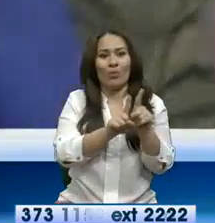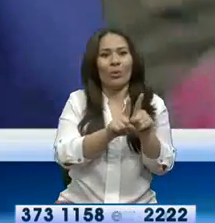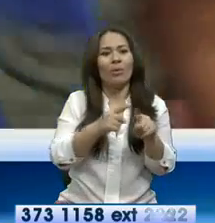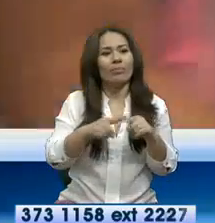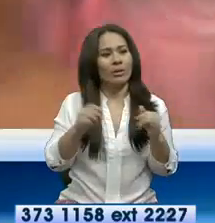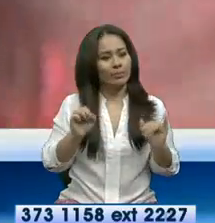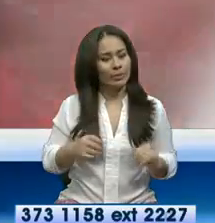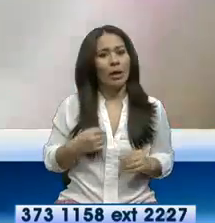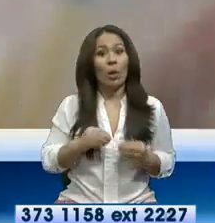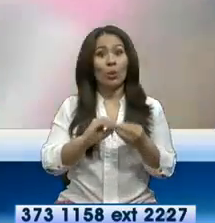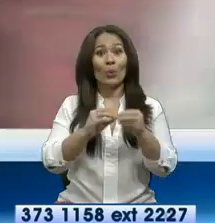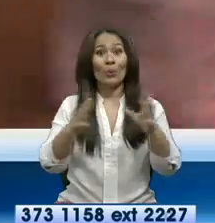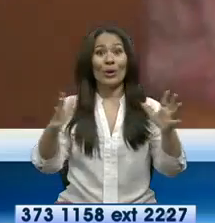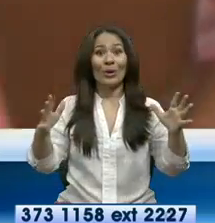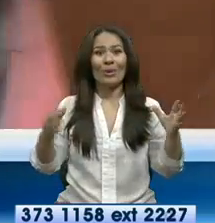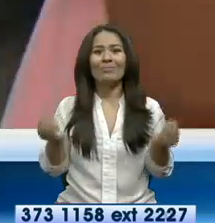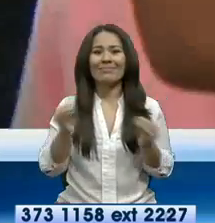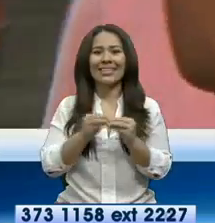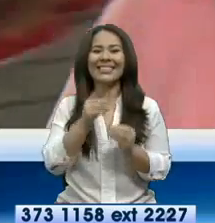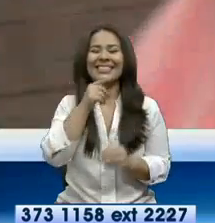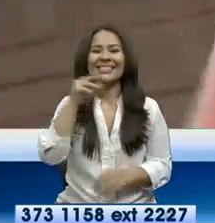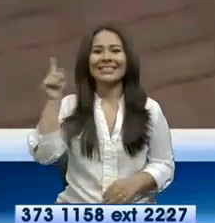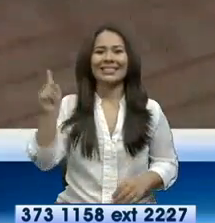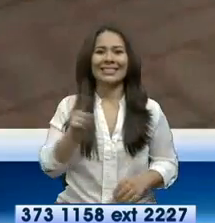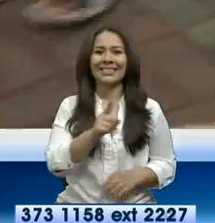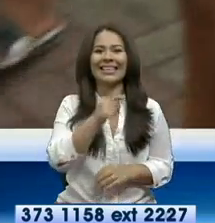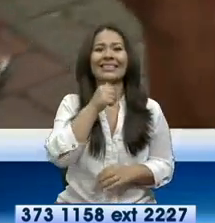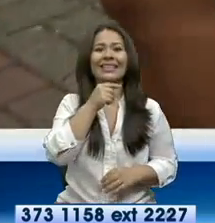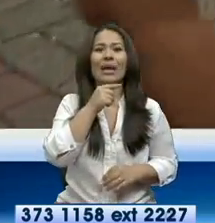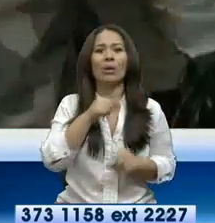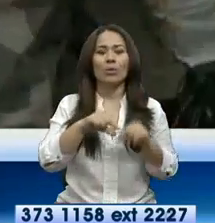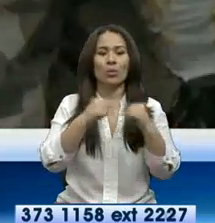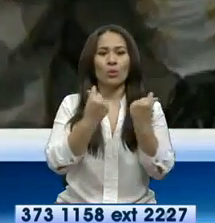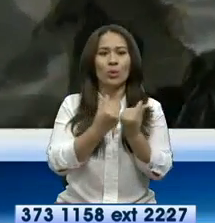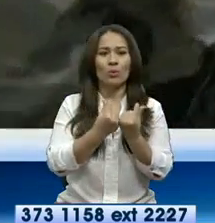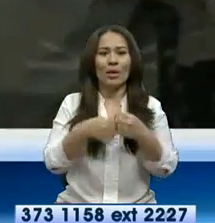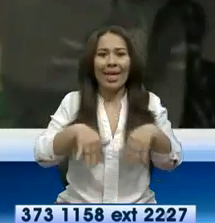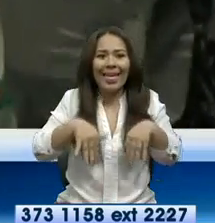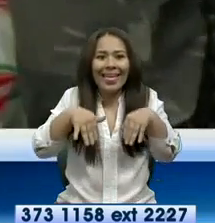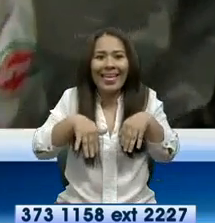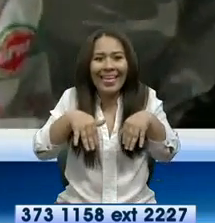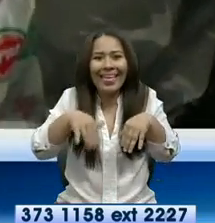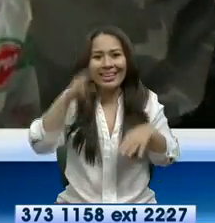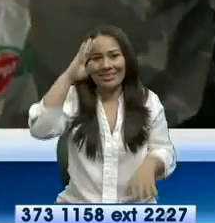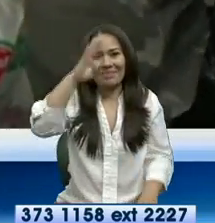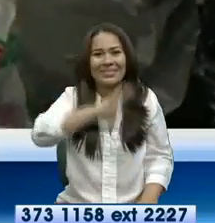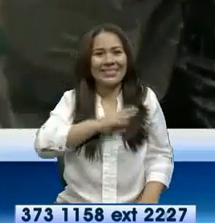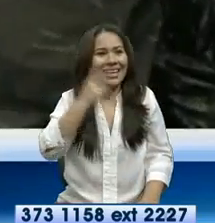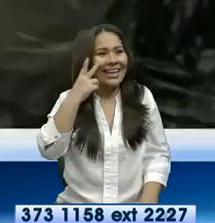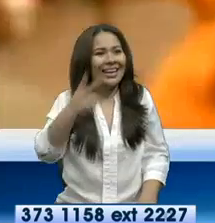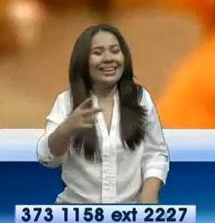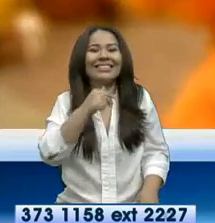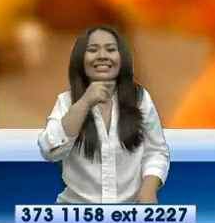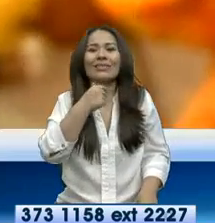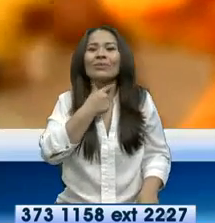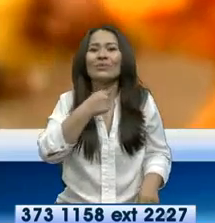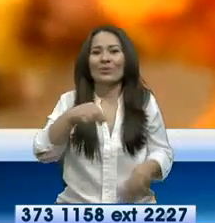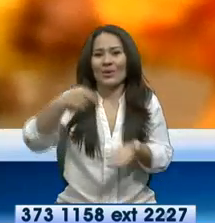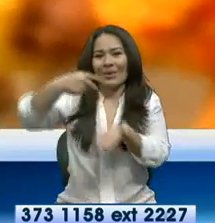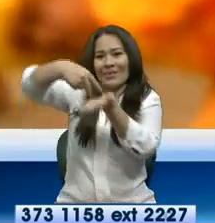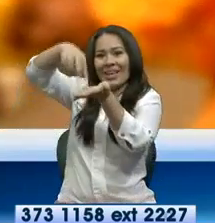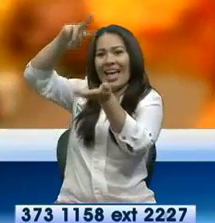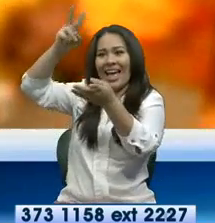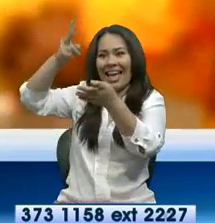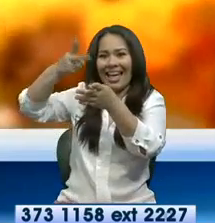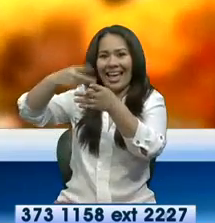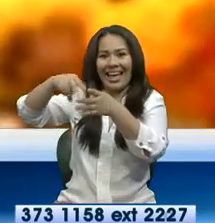El número más esperado fue la presentación de los miembros de la unidad canina de la policía, que deleitaron con sus acrobacias